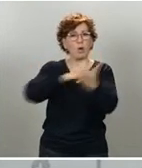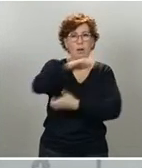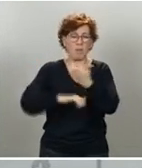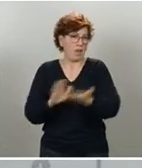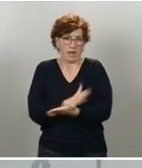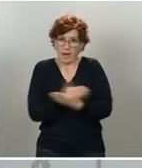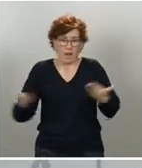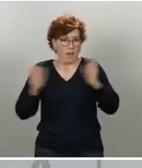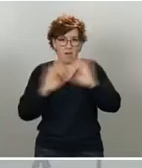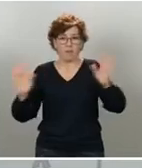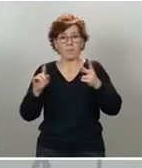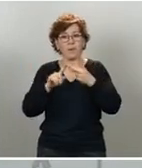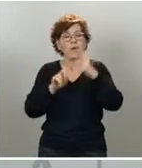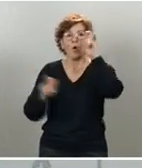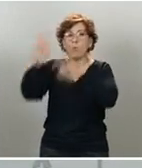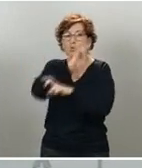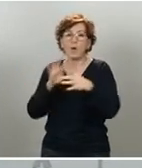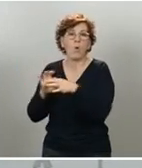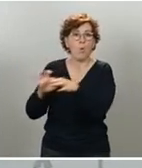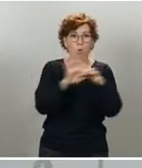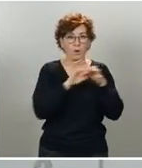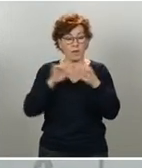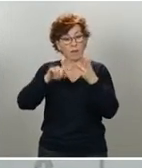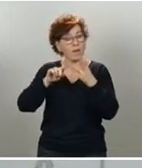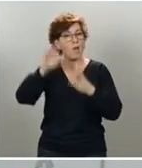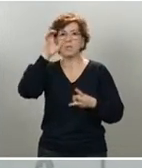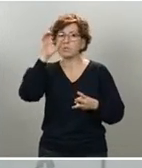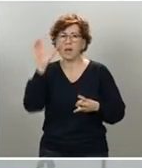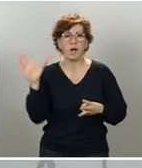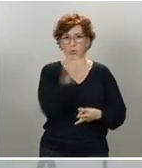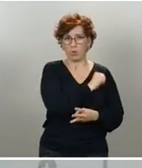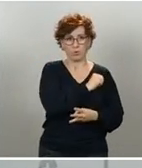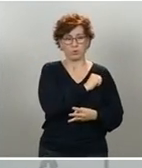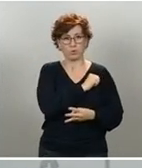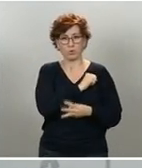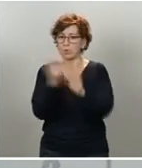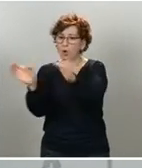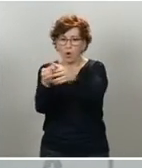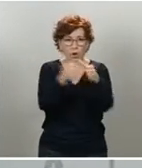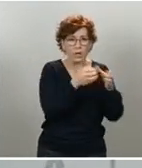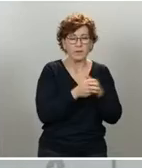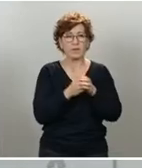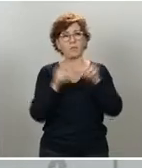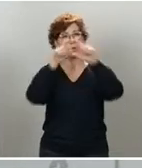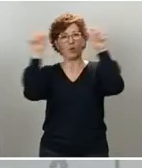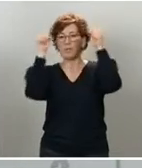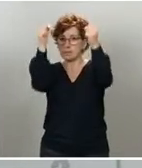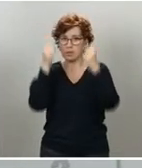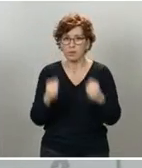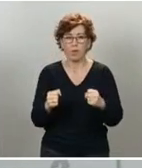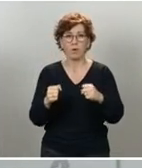buscar la unidad. Y en tercer lugar, escuchar a todos. Escuchar a todos los colectivos, a todas las instituciones, a los agentes